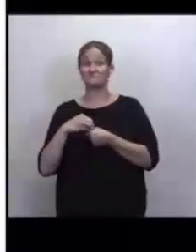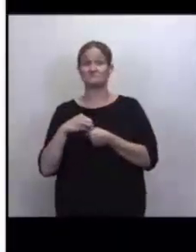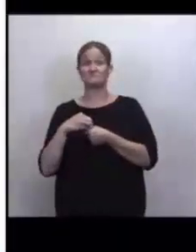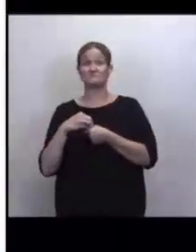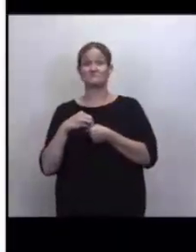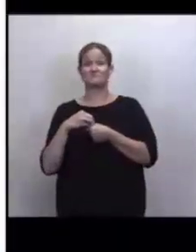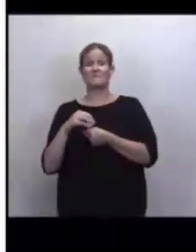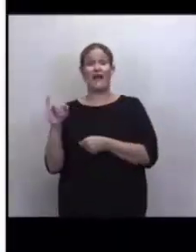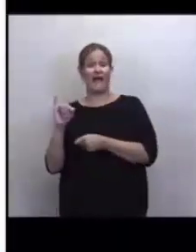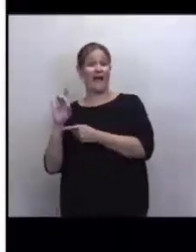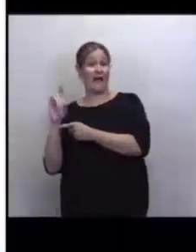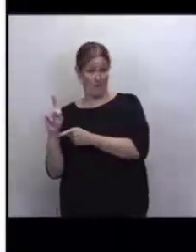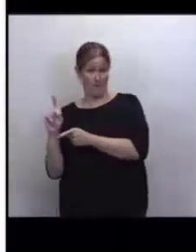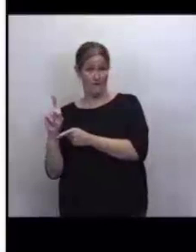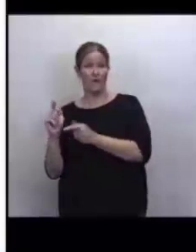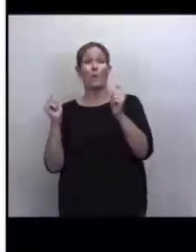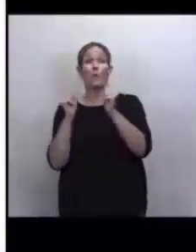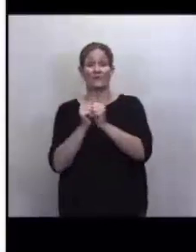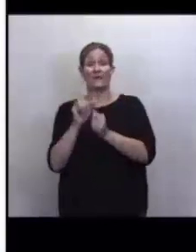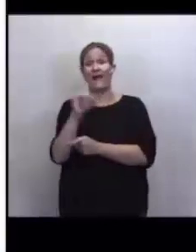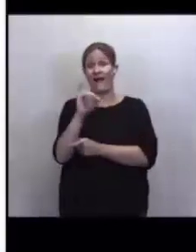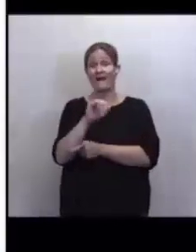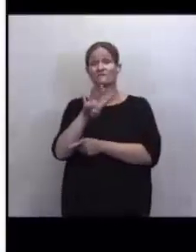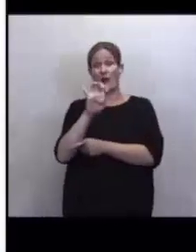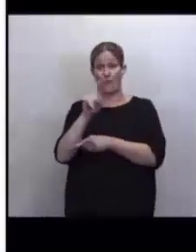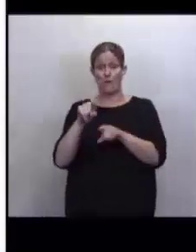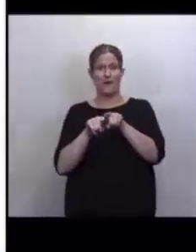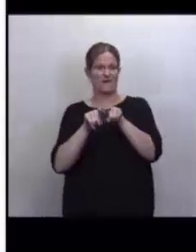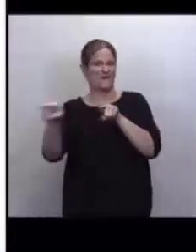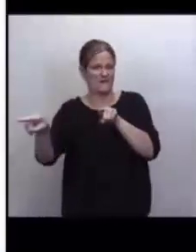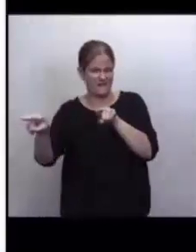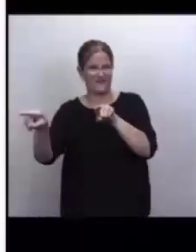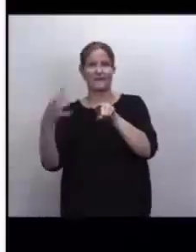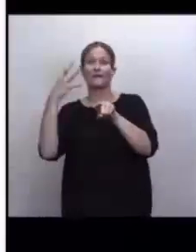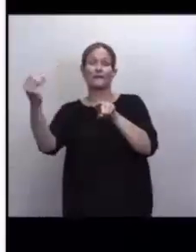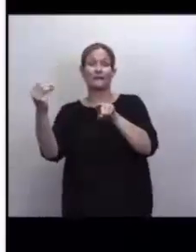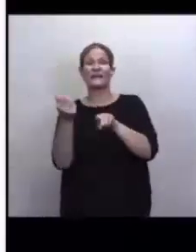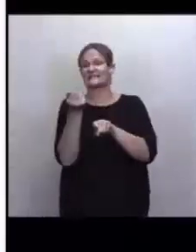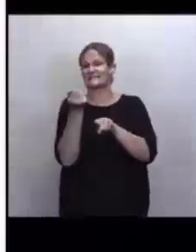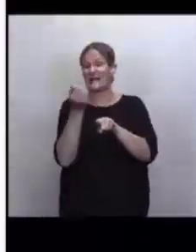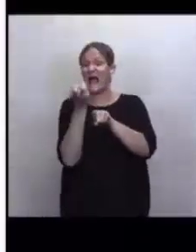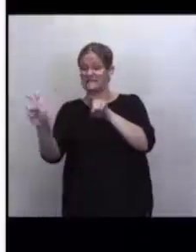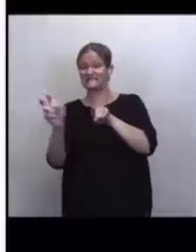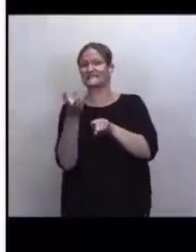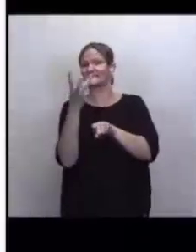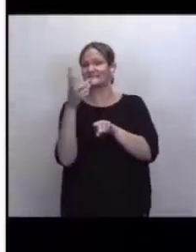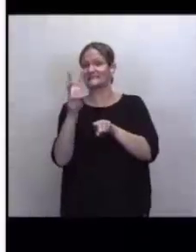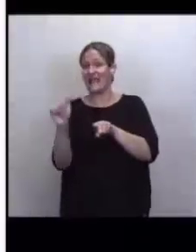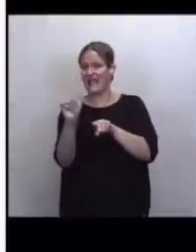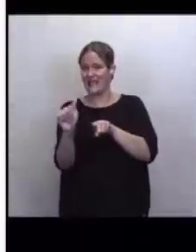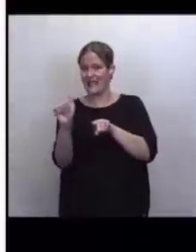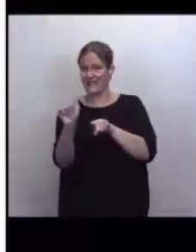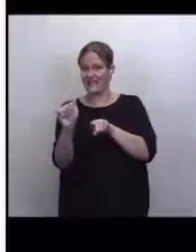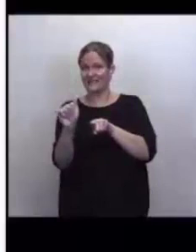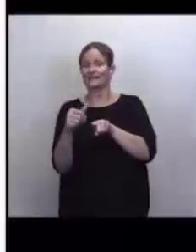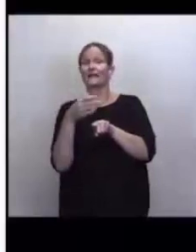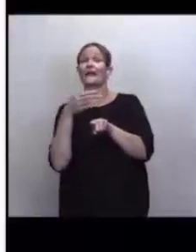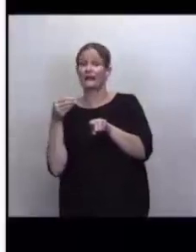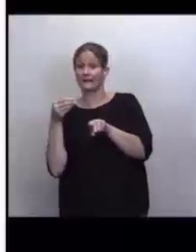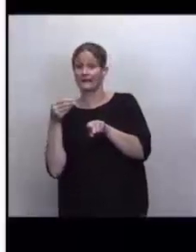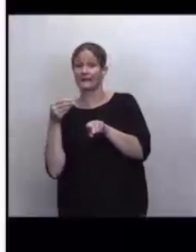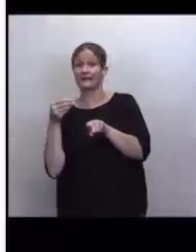Esta área incluye las intersecciones sur y norte de la I-81 con la I-481,